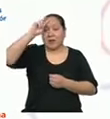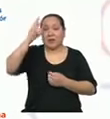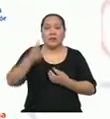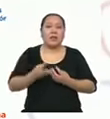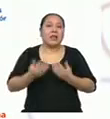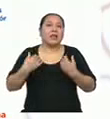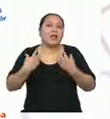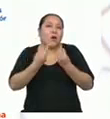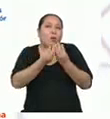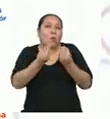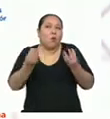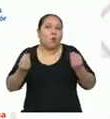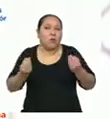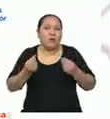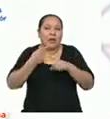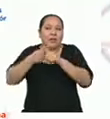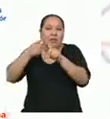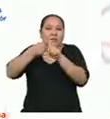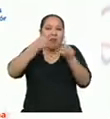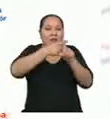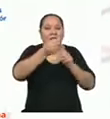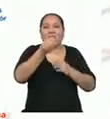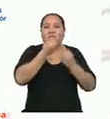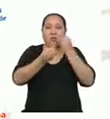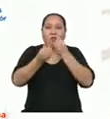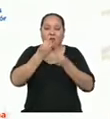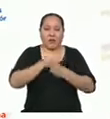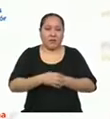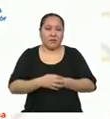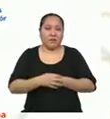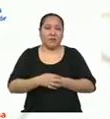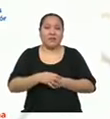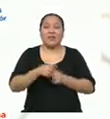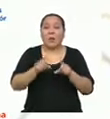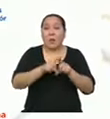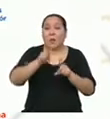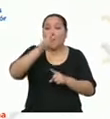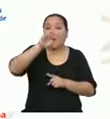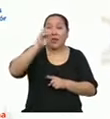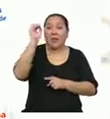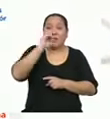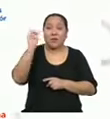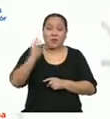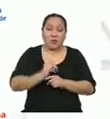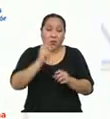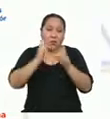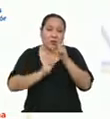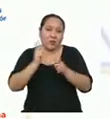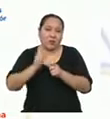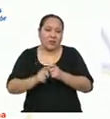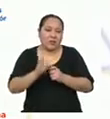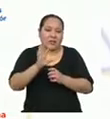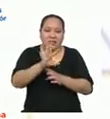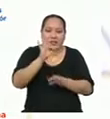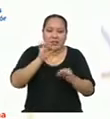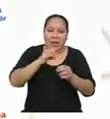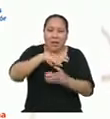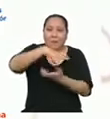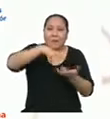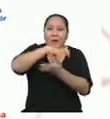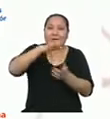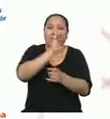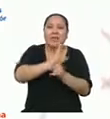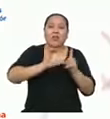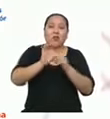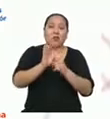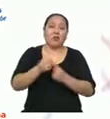mayor cantidad de platos típicos. También tenemos un 20% de personas que atribuyen su preferencia a la mezcla de culturas